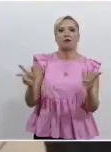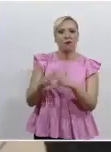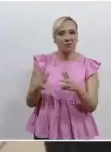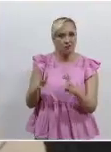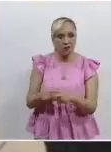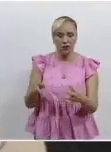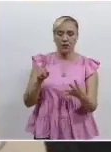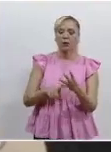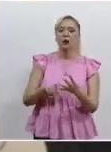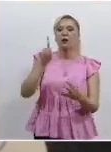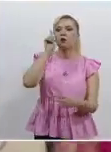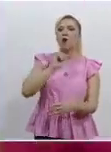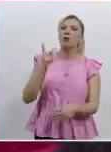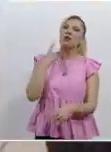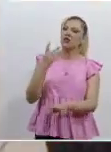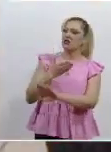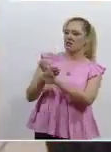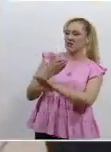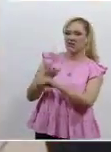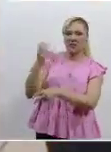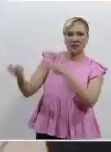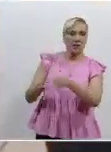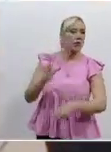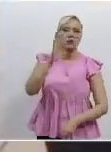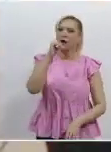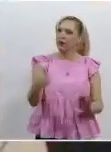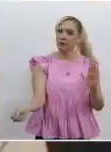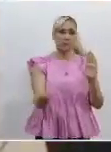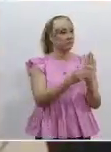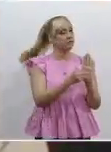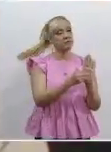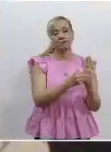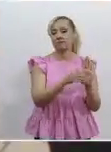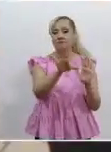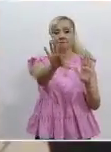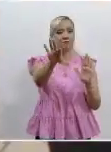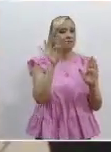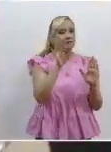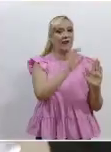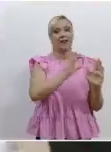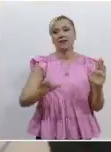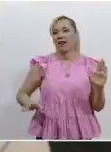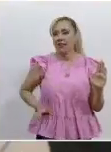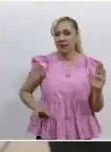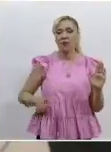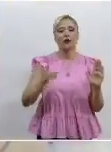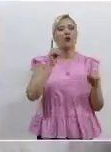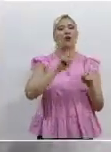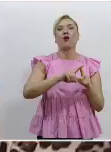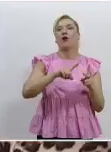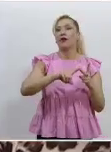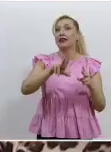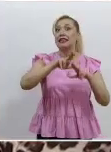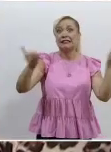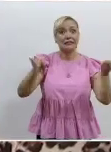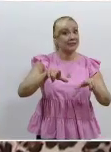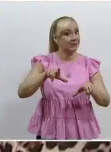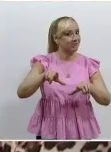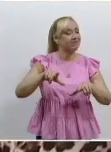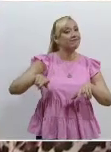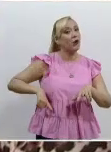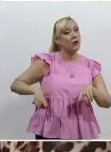razón de género contra las mujeres, no podrán ser registrados como candidatos de elección popular ni desempeñar cargos en el servicio público.